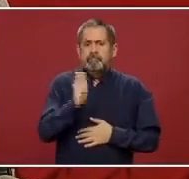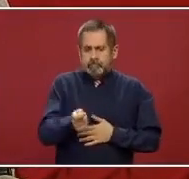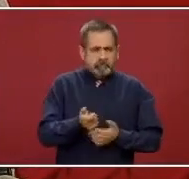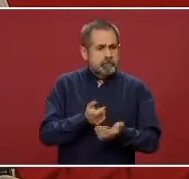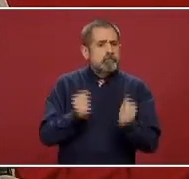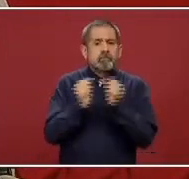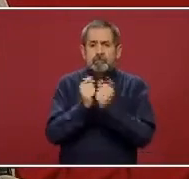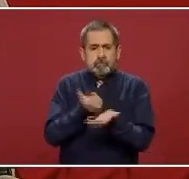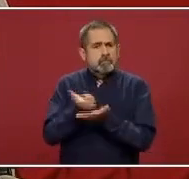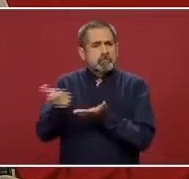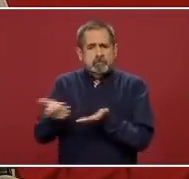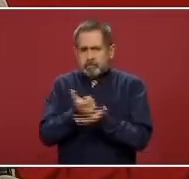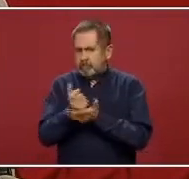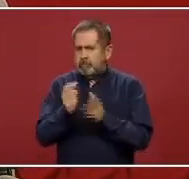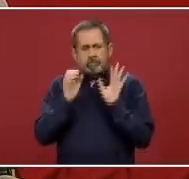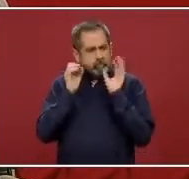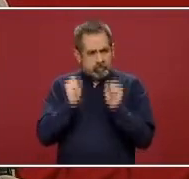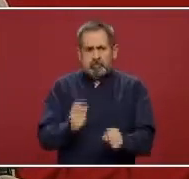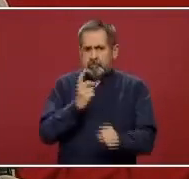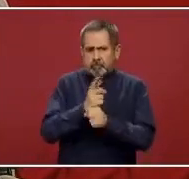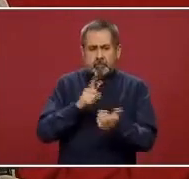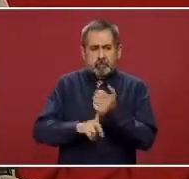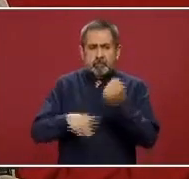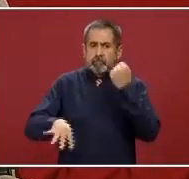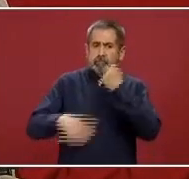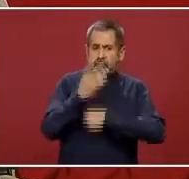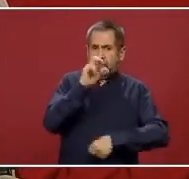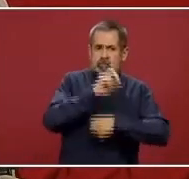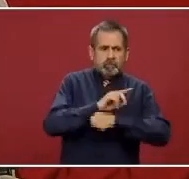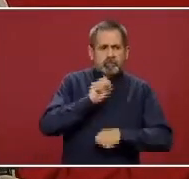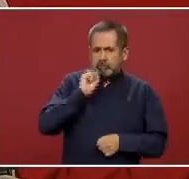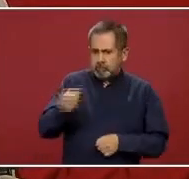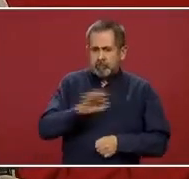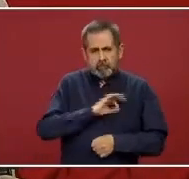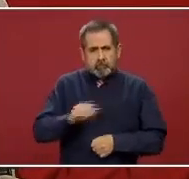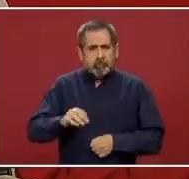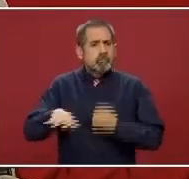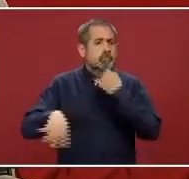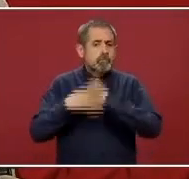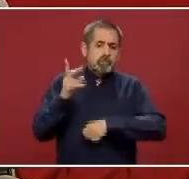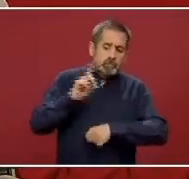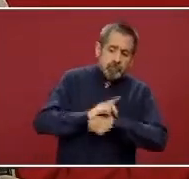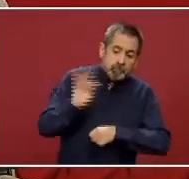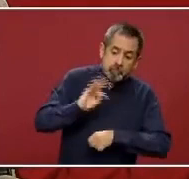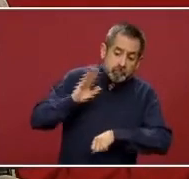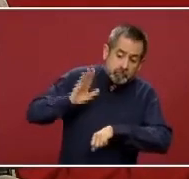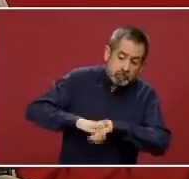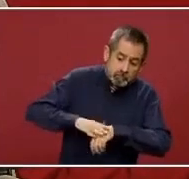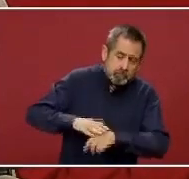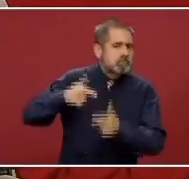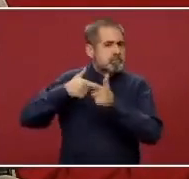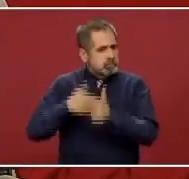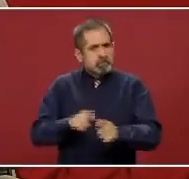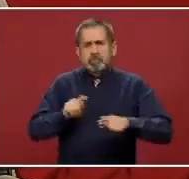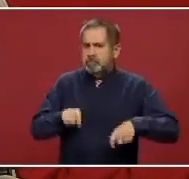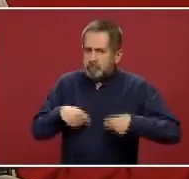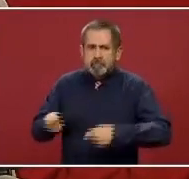económico durante los primeros 14 días susceptible de ser prorrogados si es que